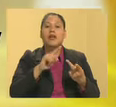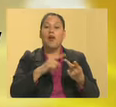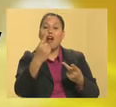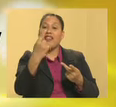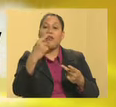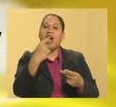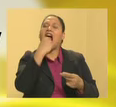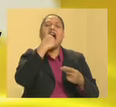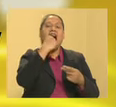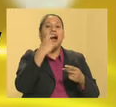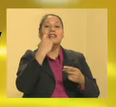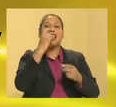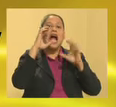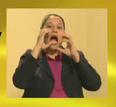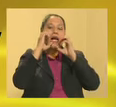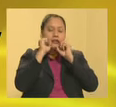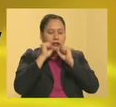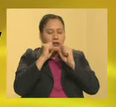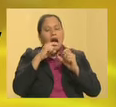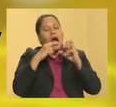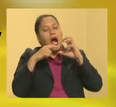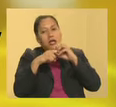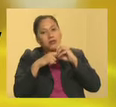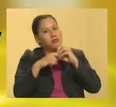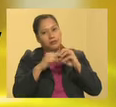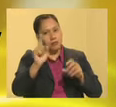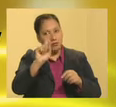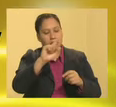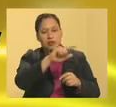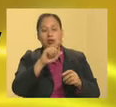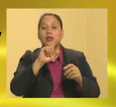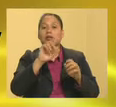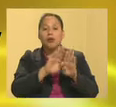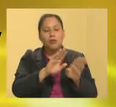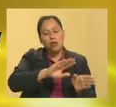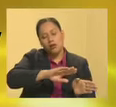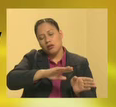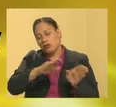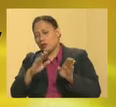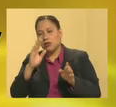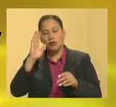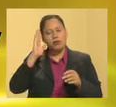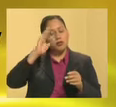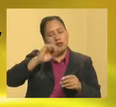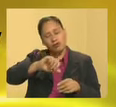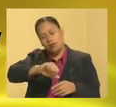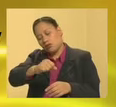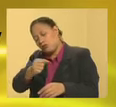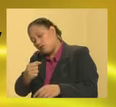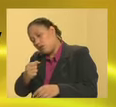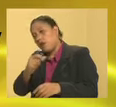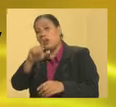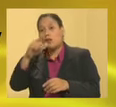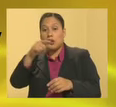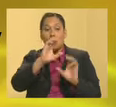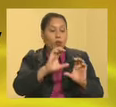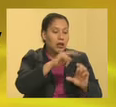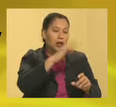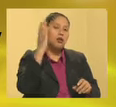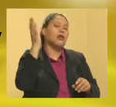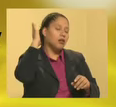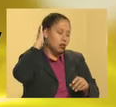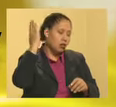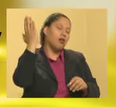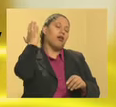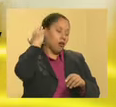dedo, nada en la boca, únicamente colocarlo de lado y cuidar que no se golpee con lo que está alrededor, ¿sí? Nada más. Con eso